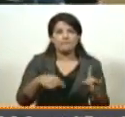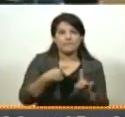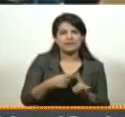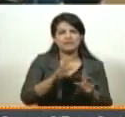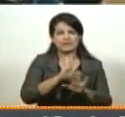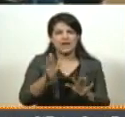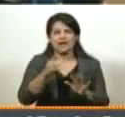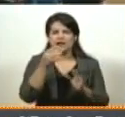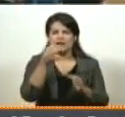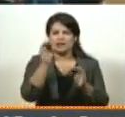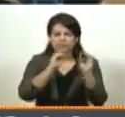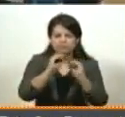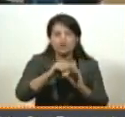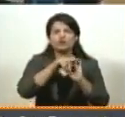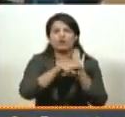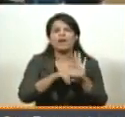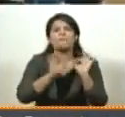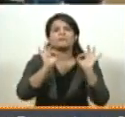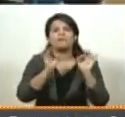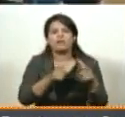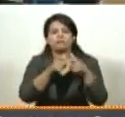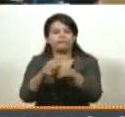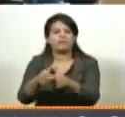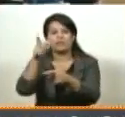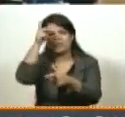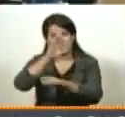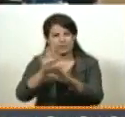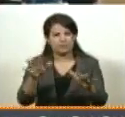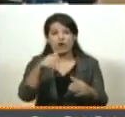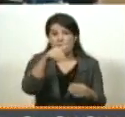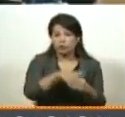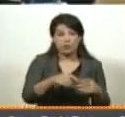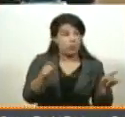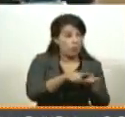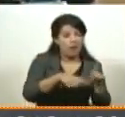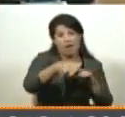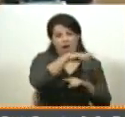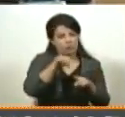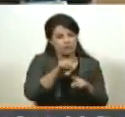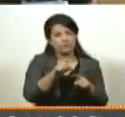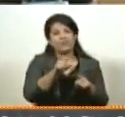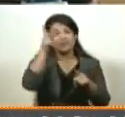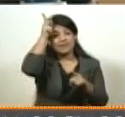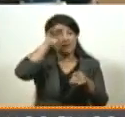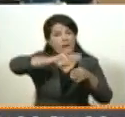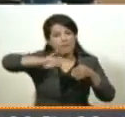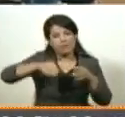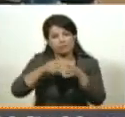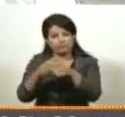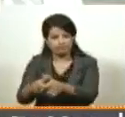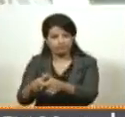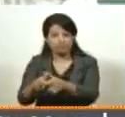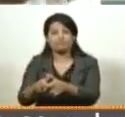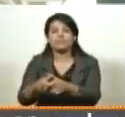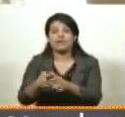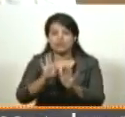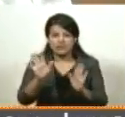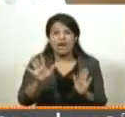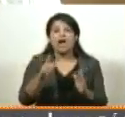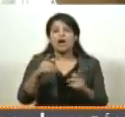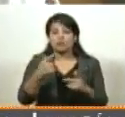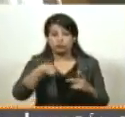pequeña normativa, todos esos actos fueron no solamente acompañados por el Consejo, sino que se levantaron